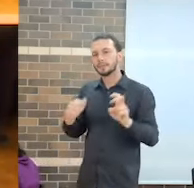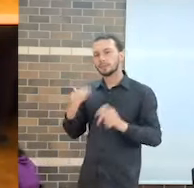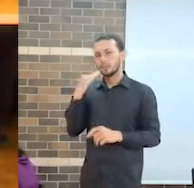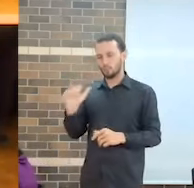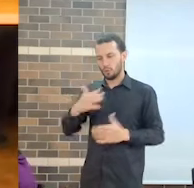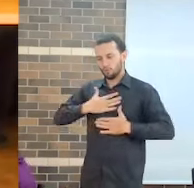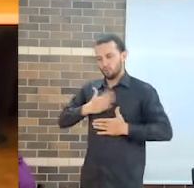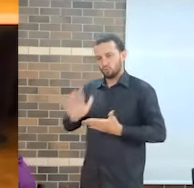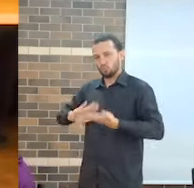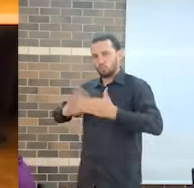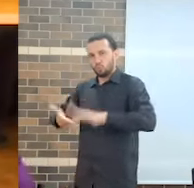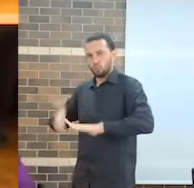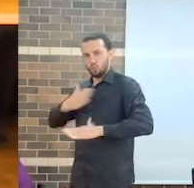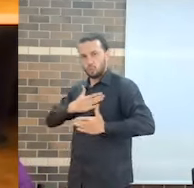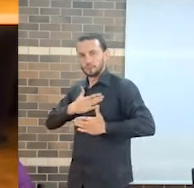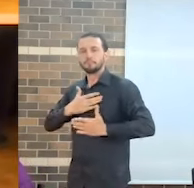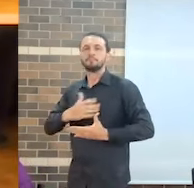sido una